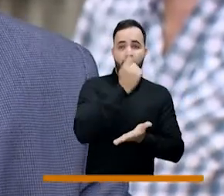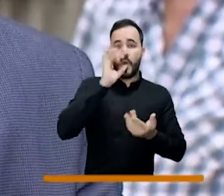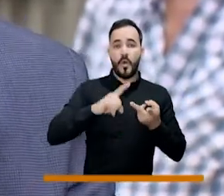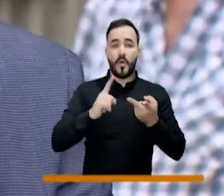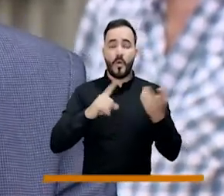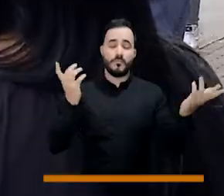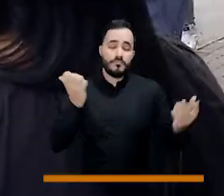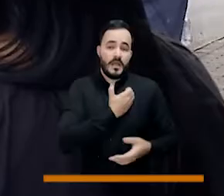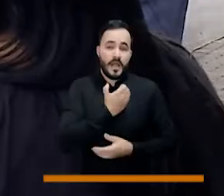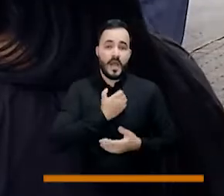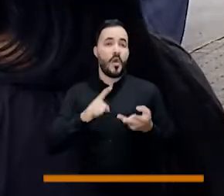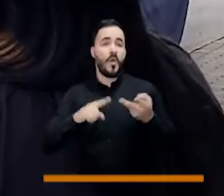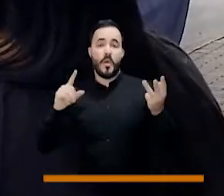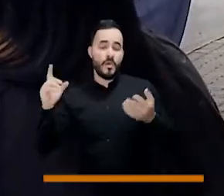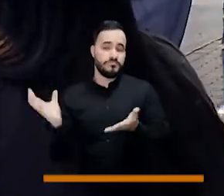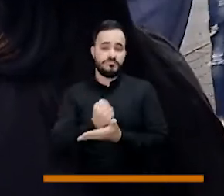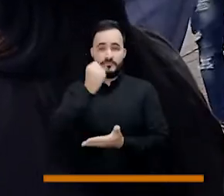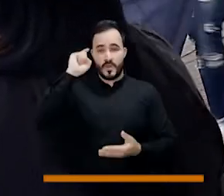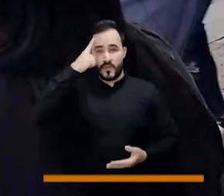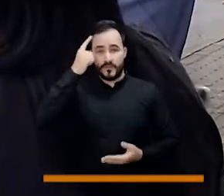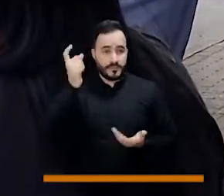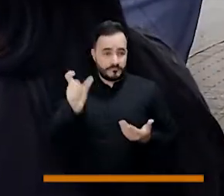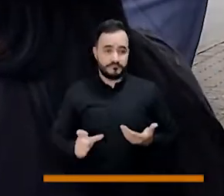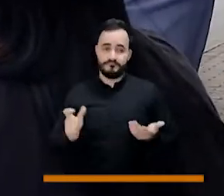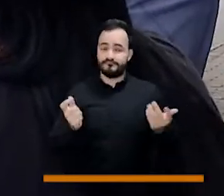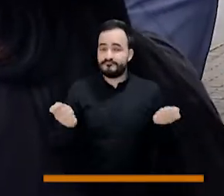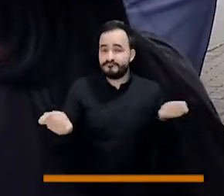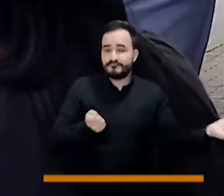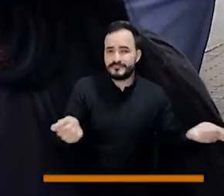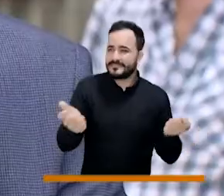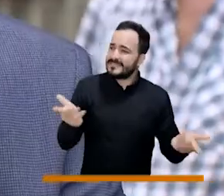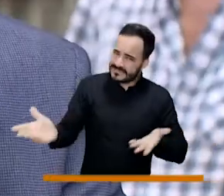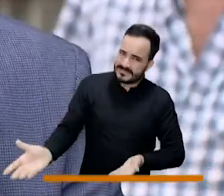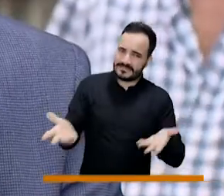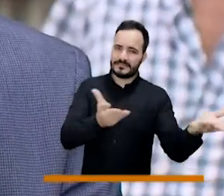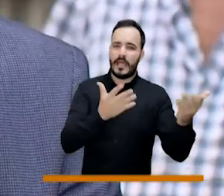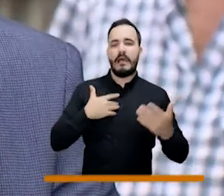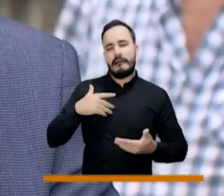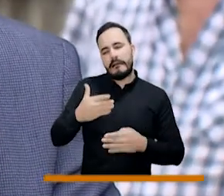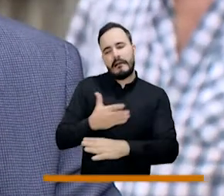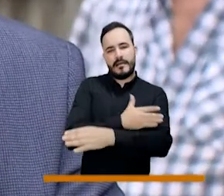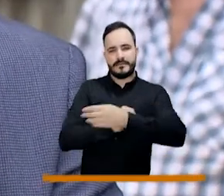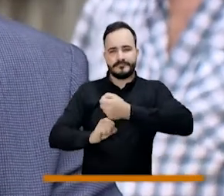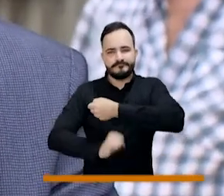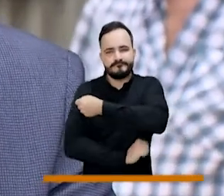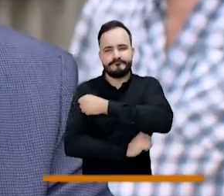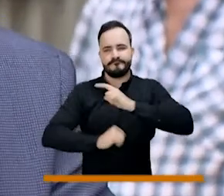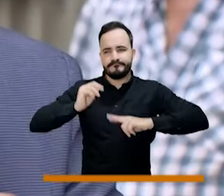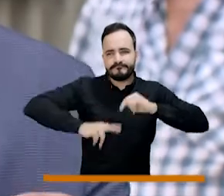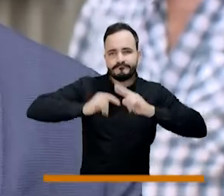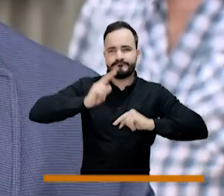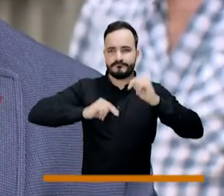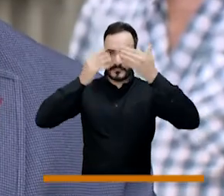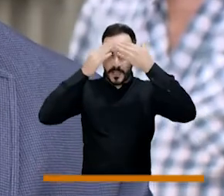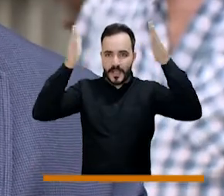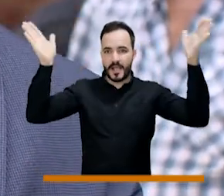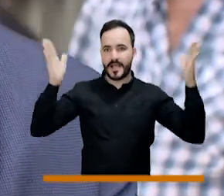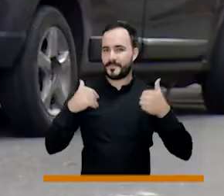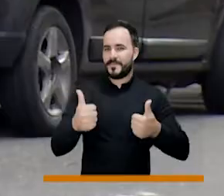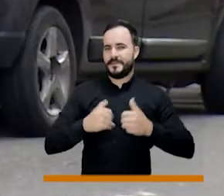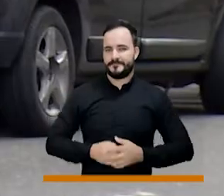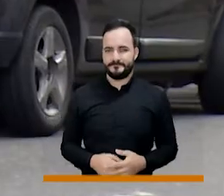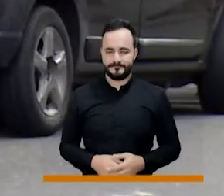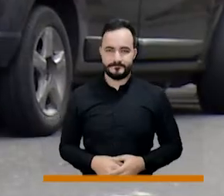ser alcaldes, con ser gobernadores y poder ser sujetos de transformación. De ahí la importancia de construir esa democracia en el